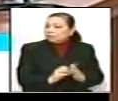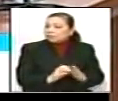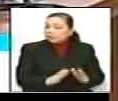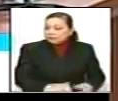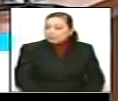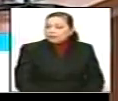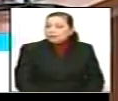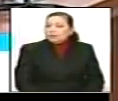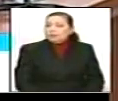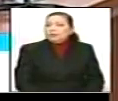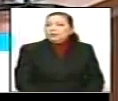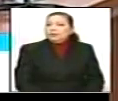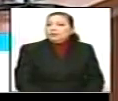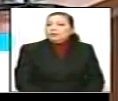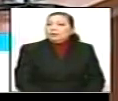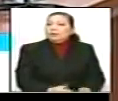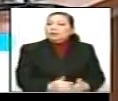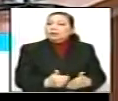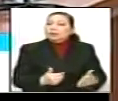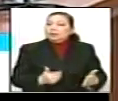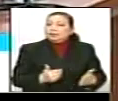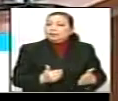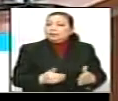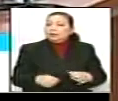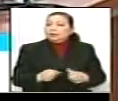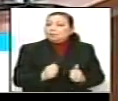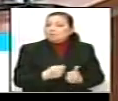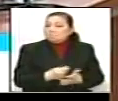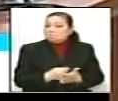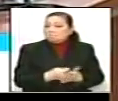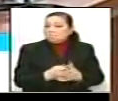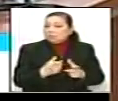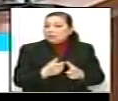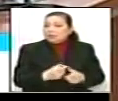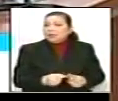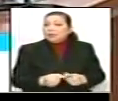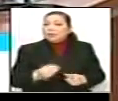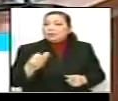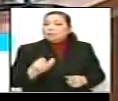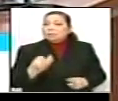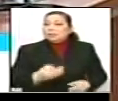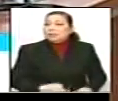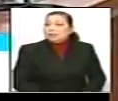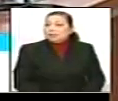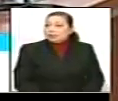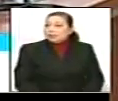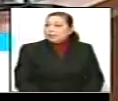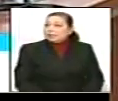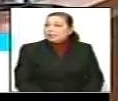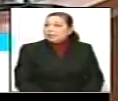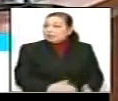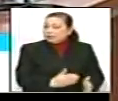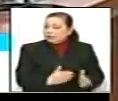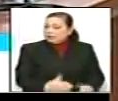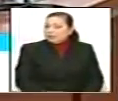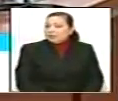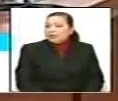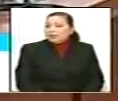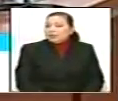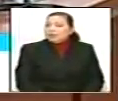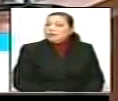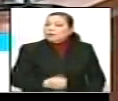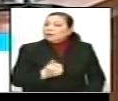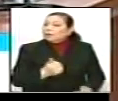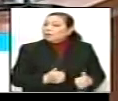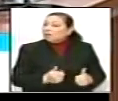transparencia. Asimismo, en la anterior gestión se han realizado pagos a la supervisión especializada con recursos ordinarios, lo